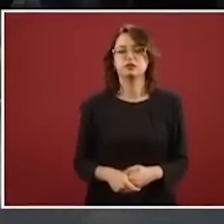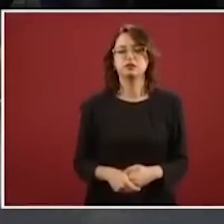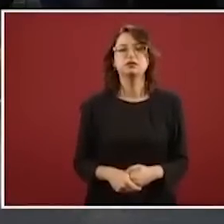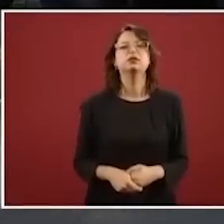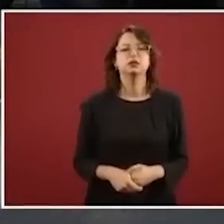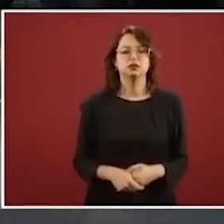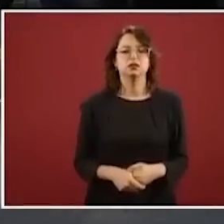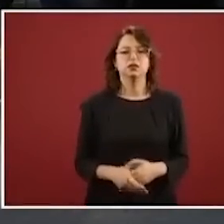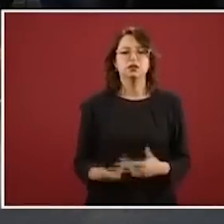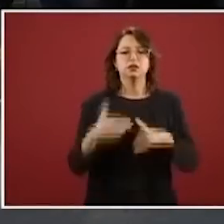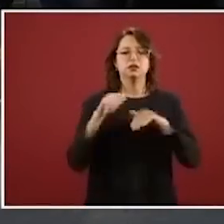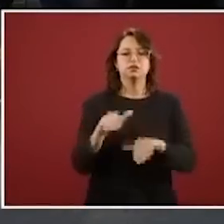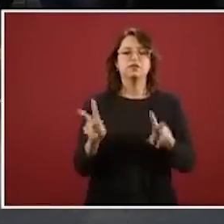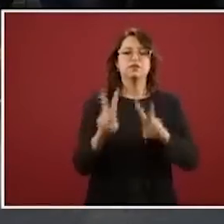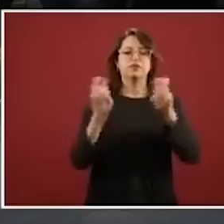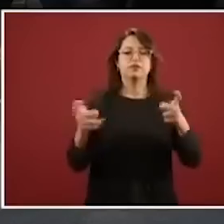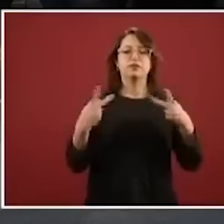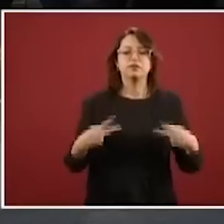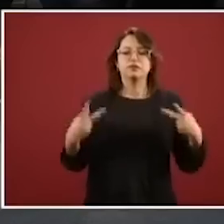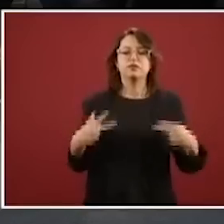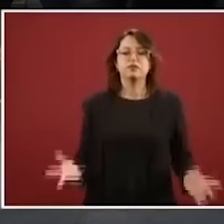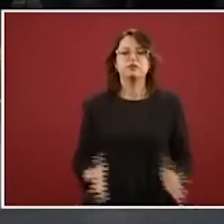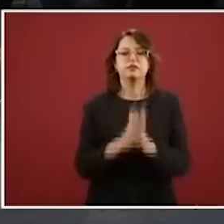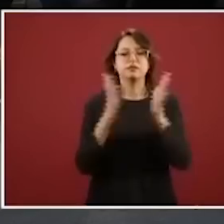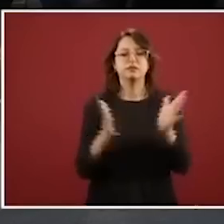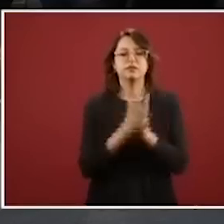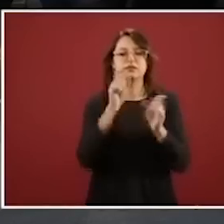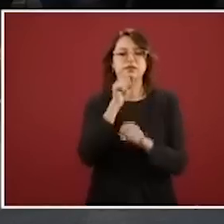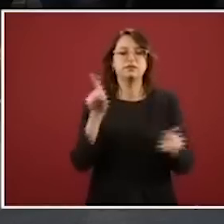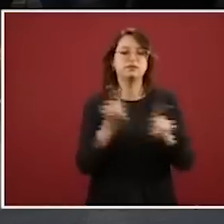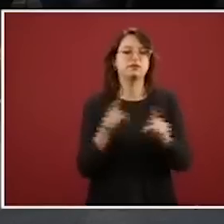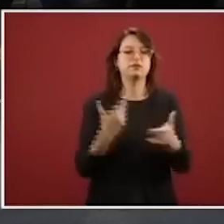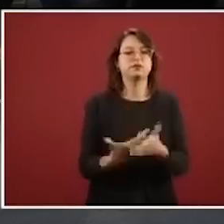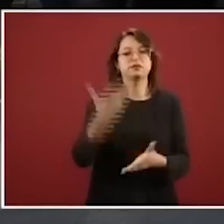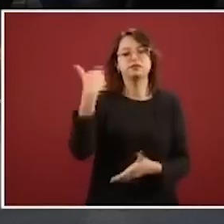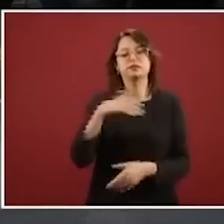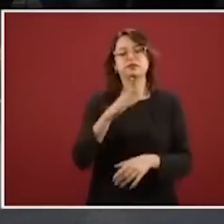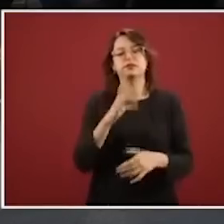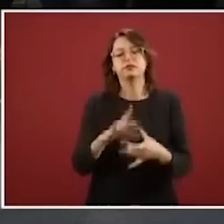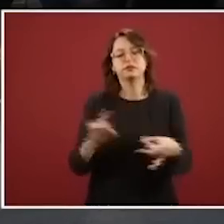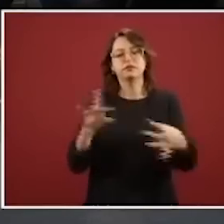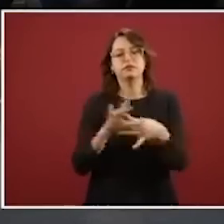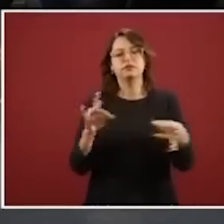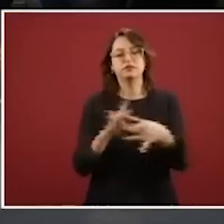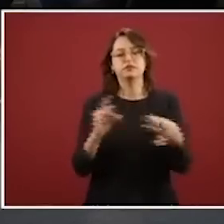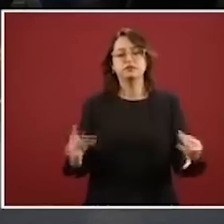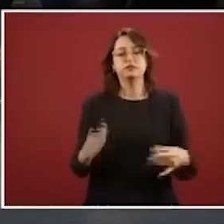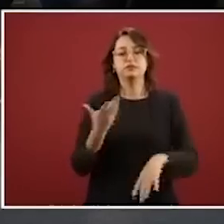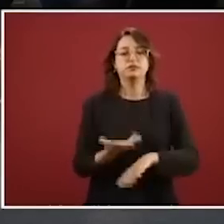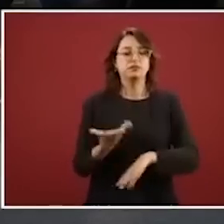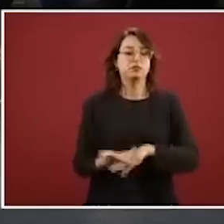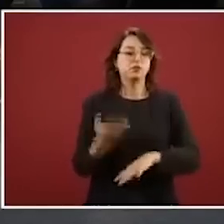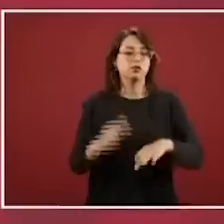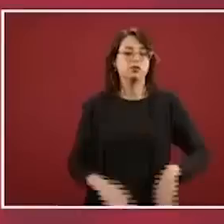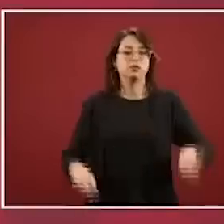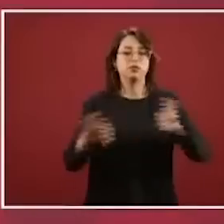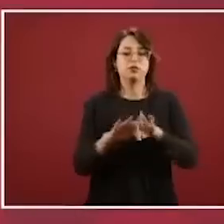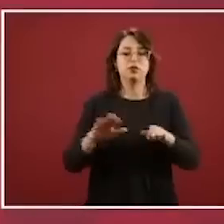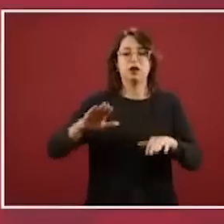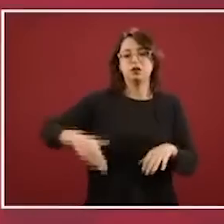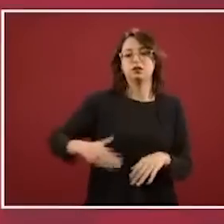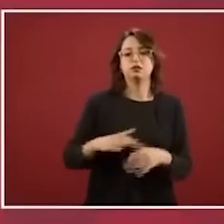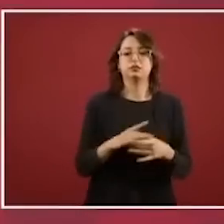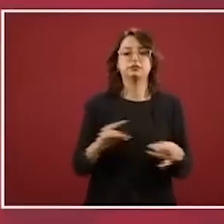Sí, con respecto al ejercicio participativo, también como lo hemos comentado en ocasiones anteriores, lo importante, como comenta el compañero Adelfo